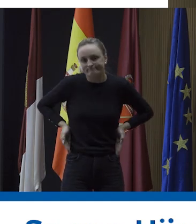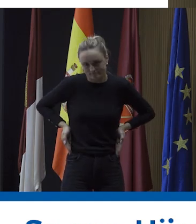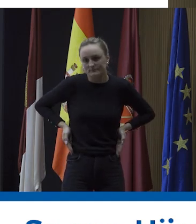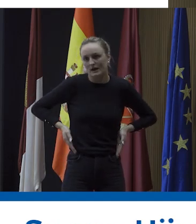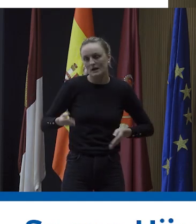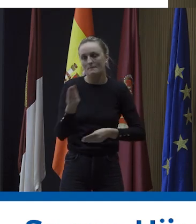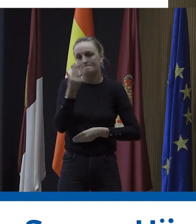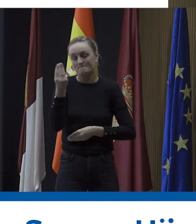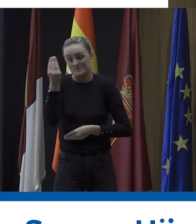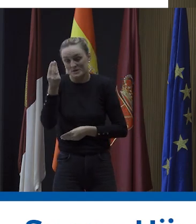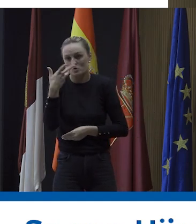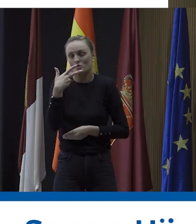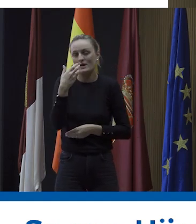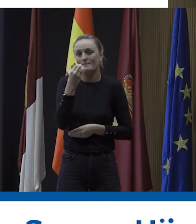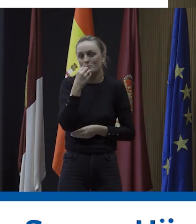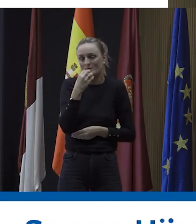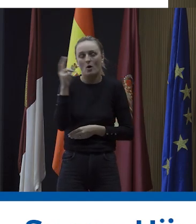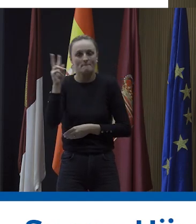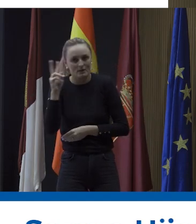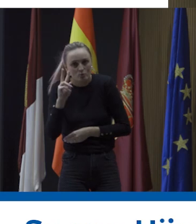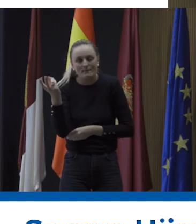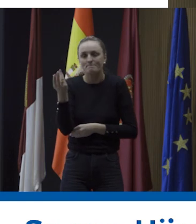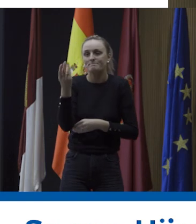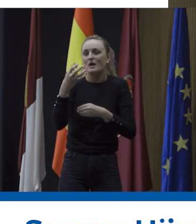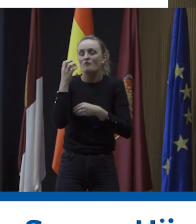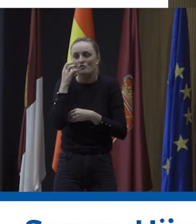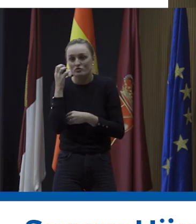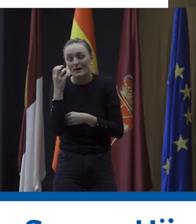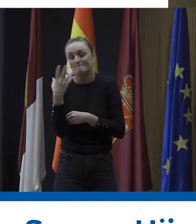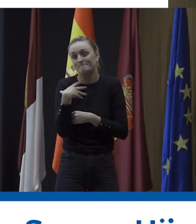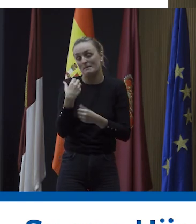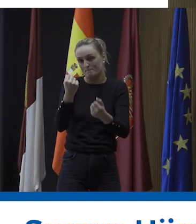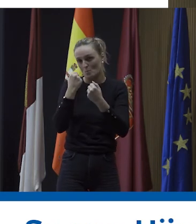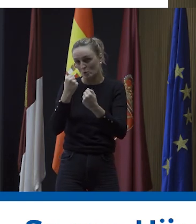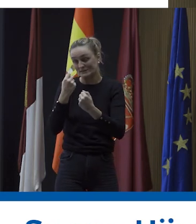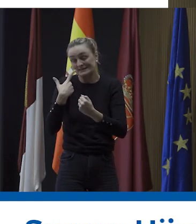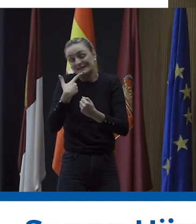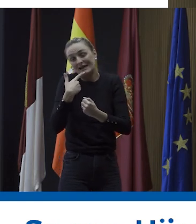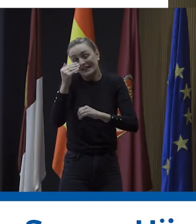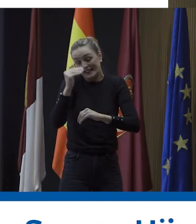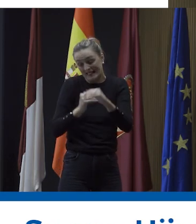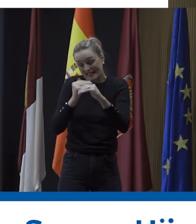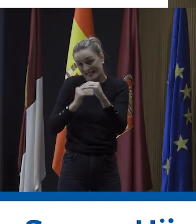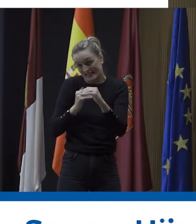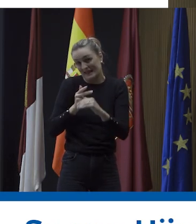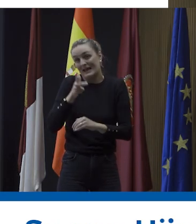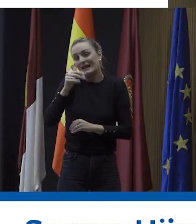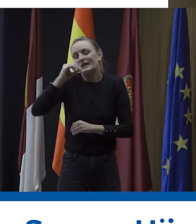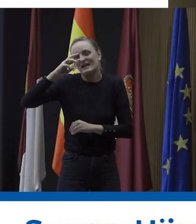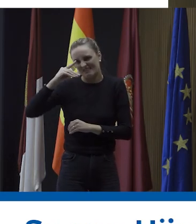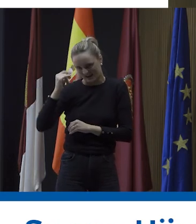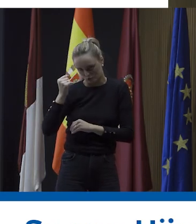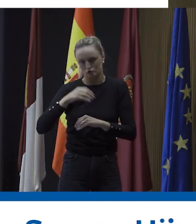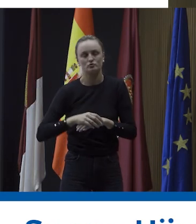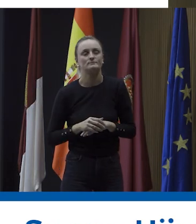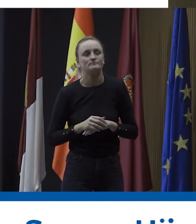aumentar el consumo de verduras, frutas y proteínas y quitar y reducir al mínimo el de hidratos de carbono, ¿vale?